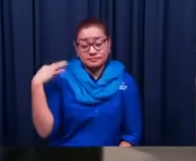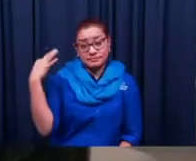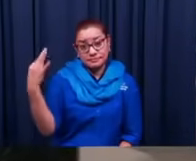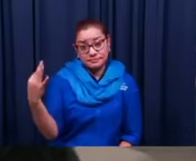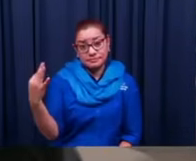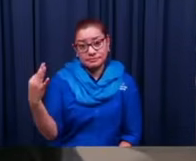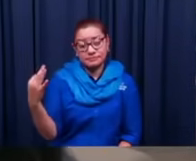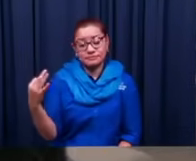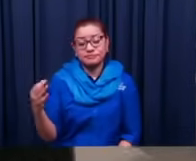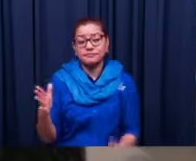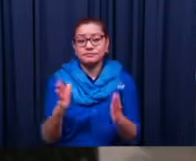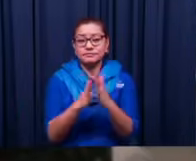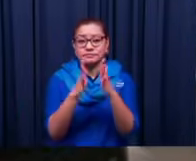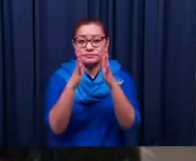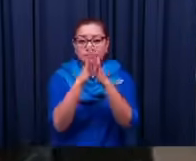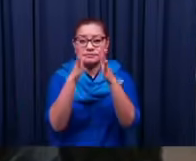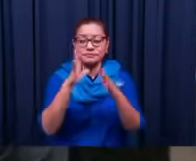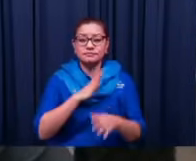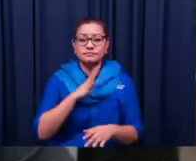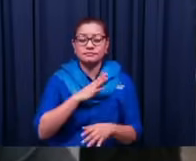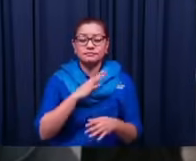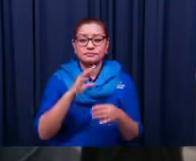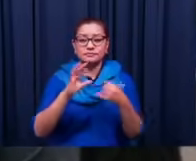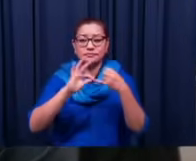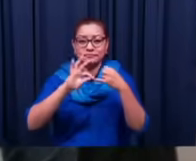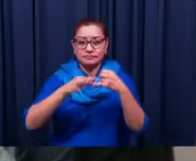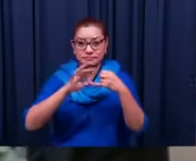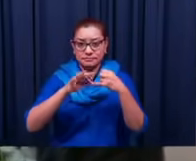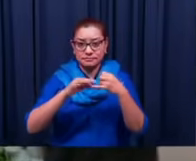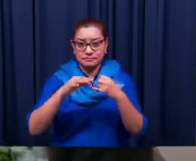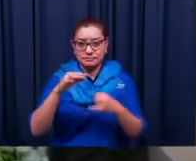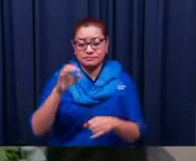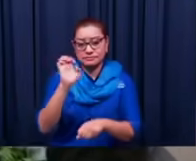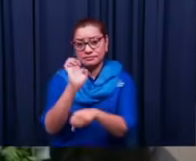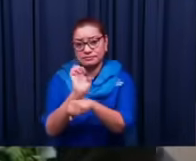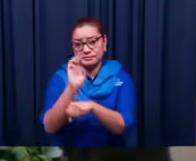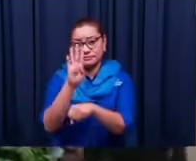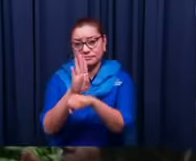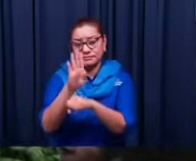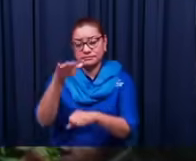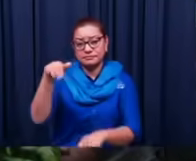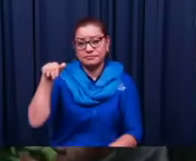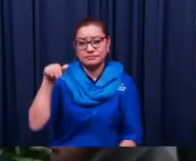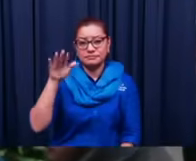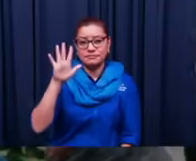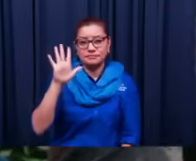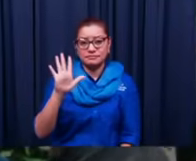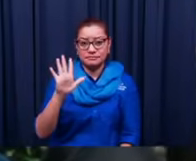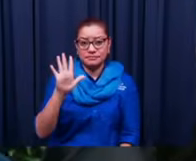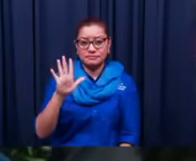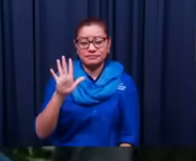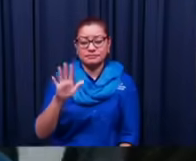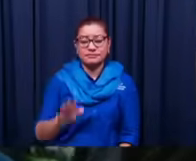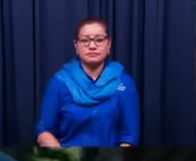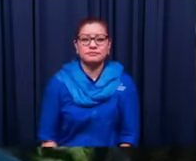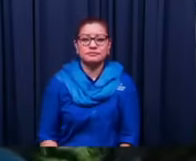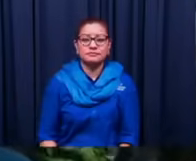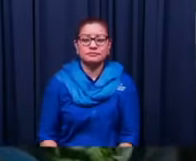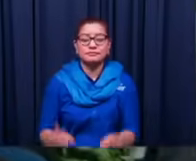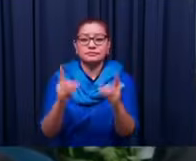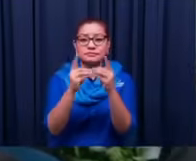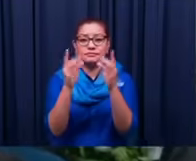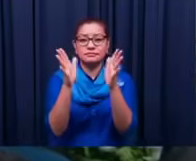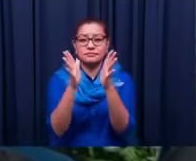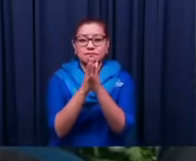Tú vienes también a recibir al Señor, bienvenido, bienvenido, bienvenido, gloria a Dios. Están pasando